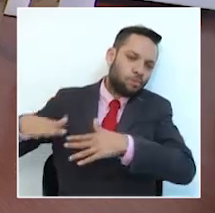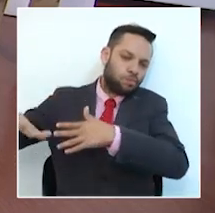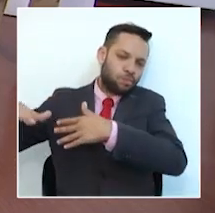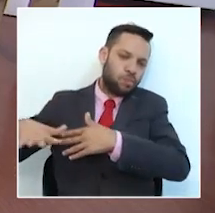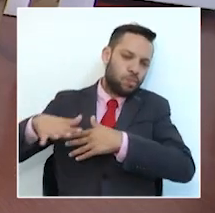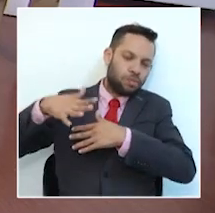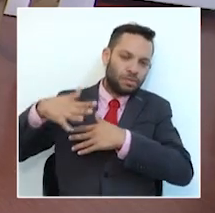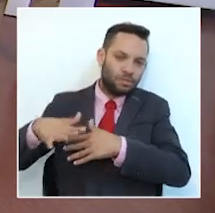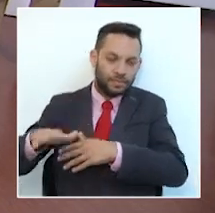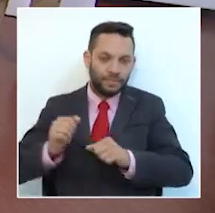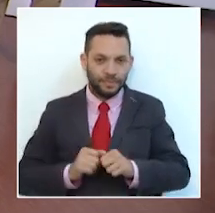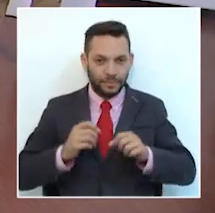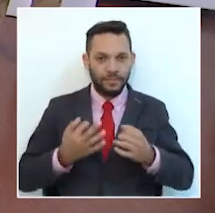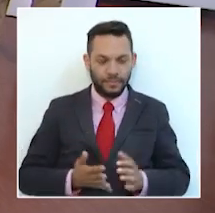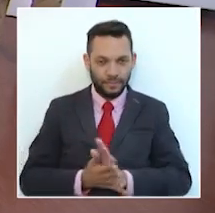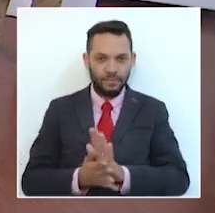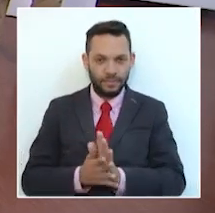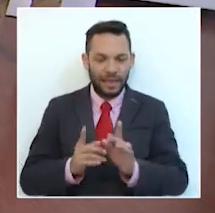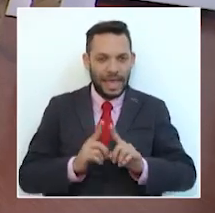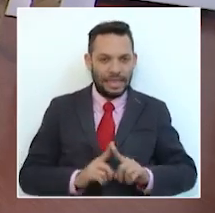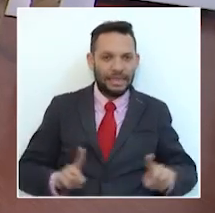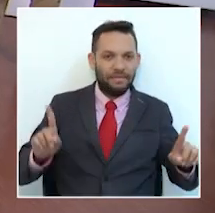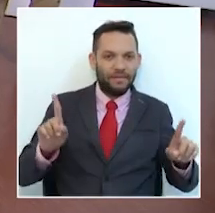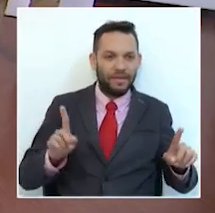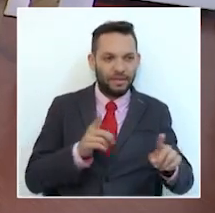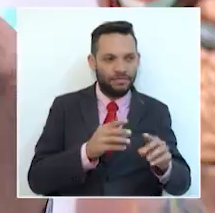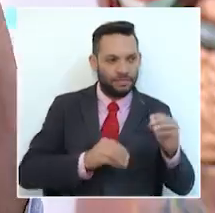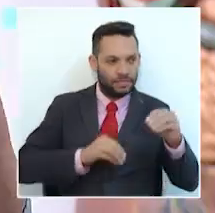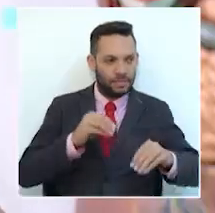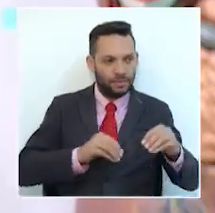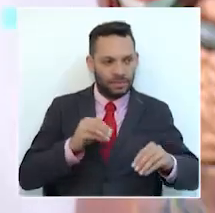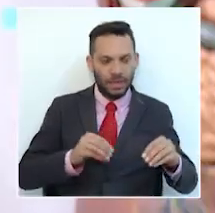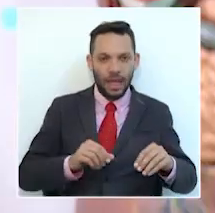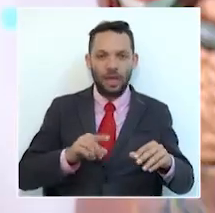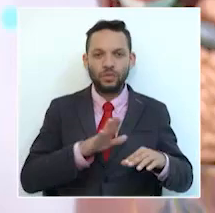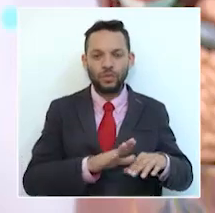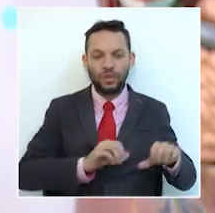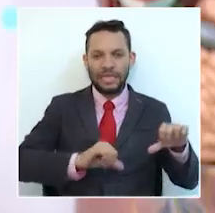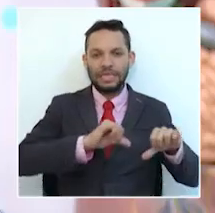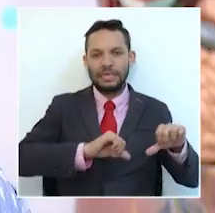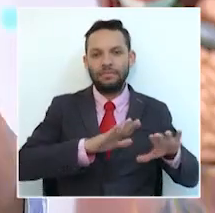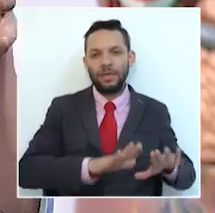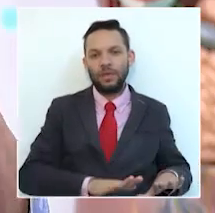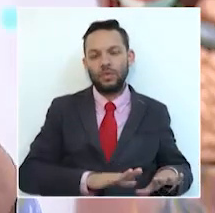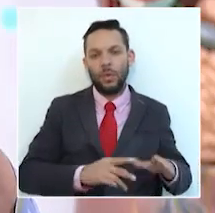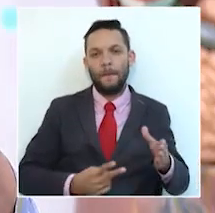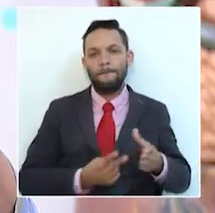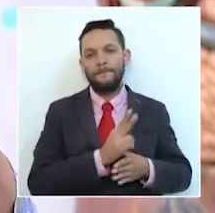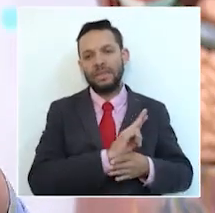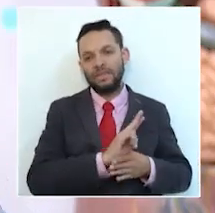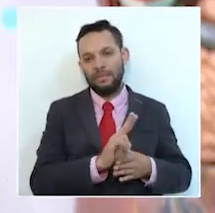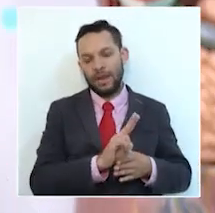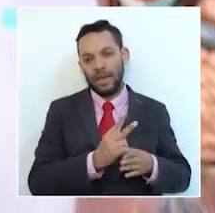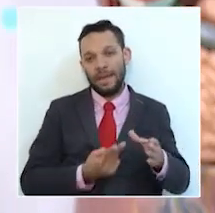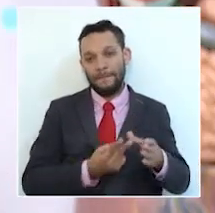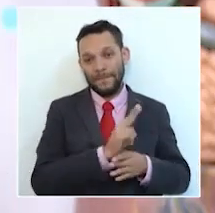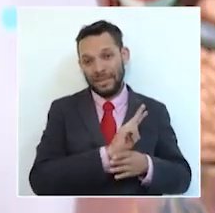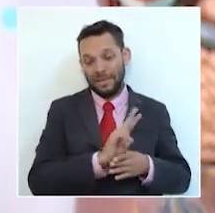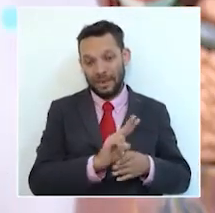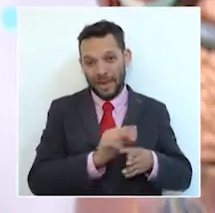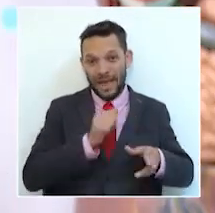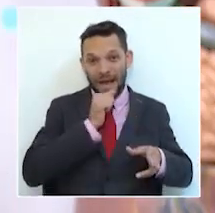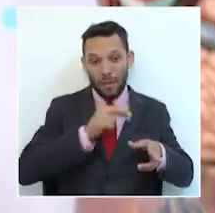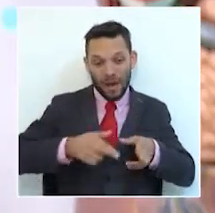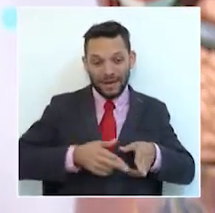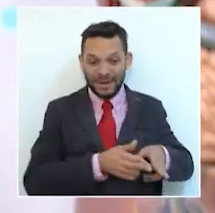aquí por ejemplo acabamos de ver la composición química de las aguas que hay en villamaría en la mayor parte de los termales y